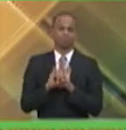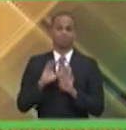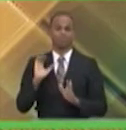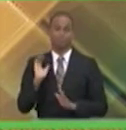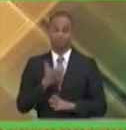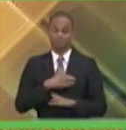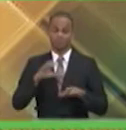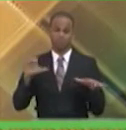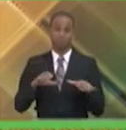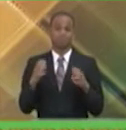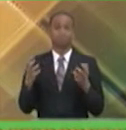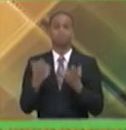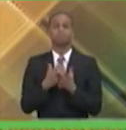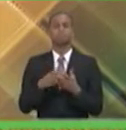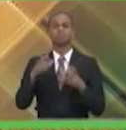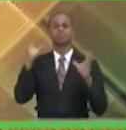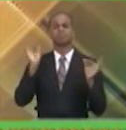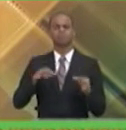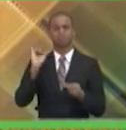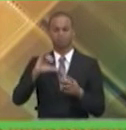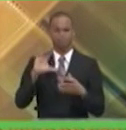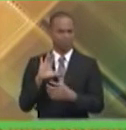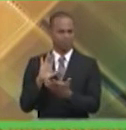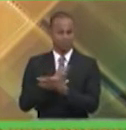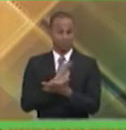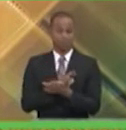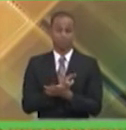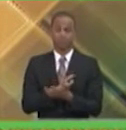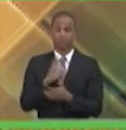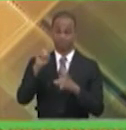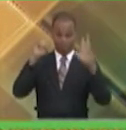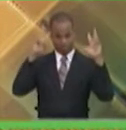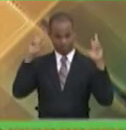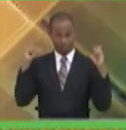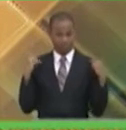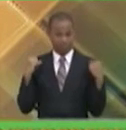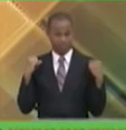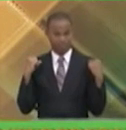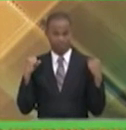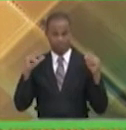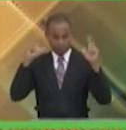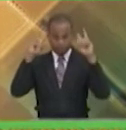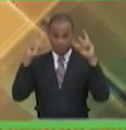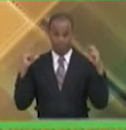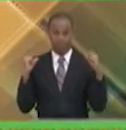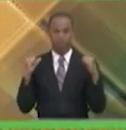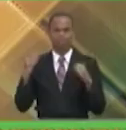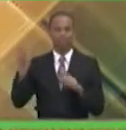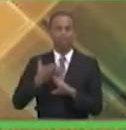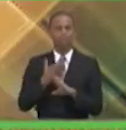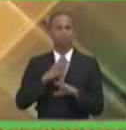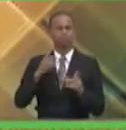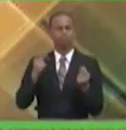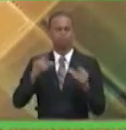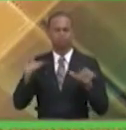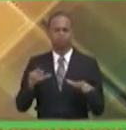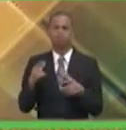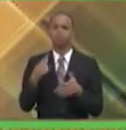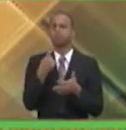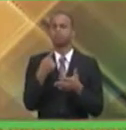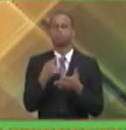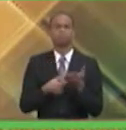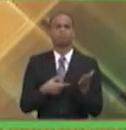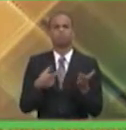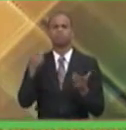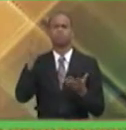el cual decidimos crear esa escuela, ya que en Villa Altagracia, antes de todo, nosotros hicimos una pre-ejecución de qué realmente